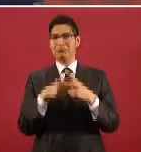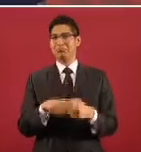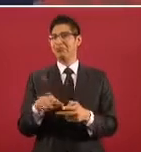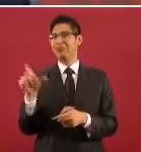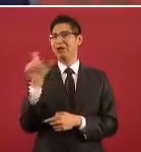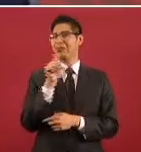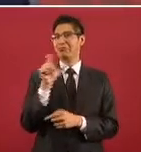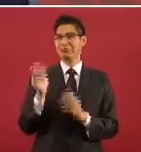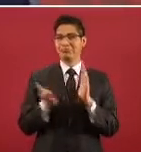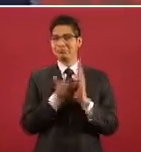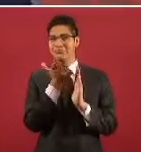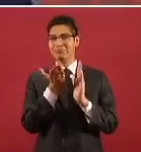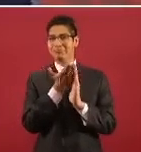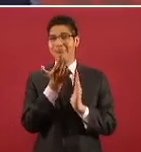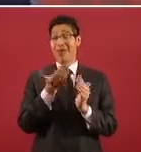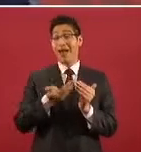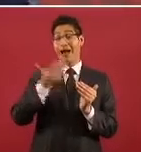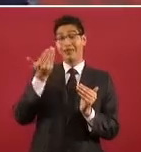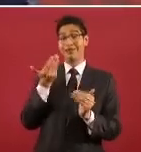y ya se terminó.